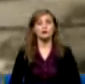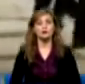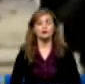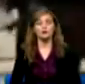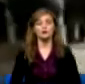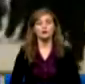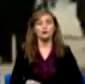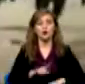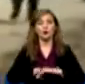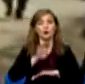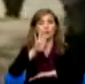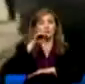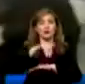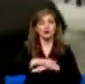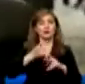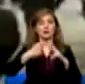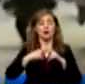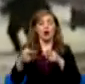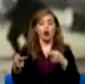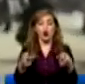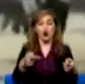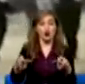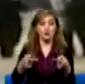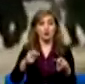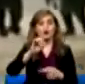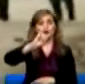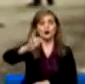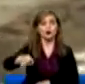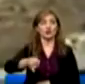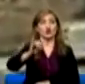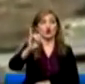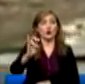Desde las 4 de la tarde iniciaron los incidentes en Juján.